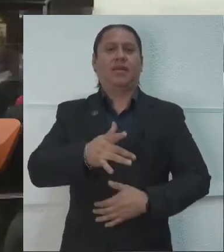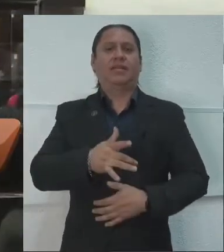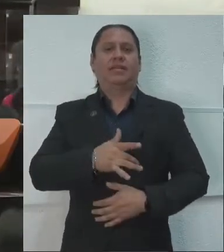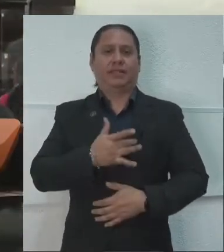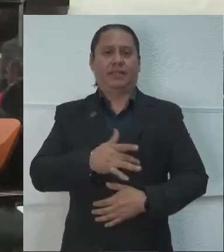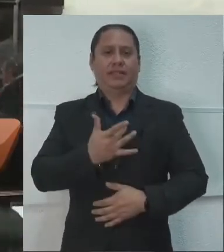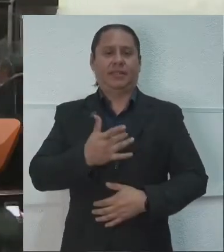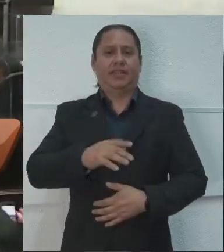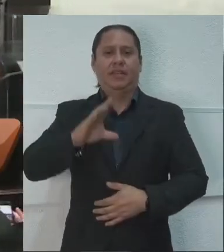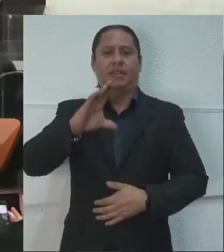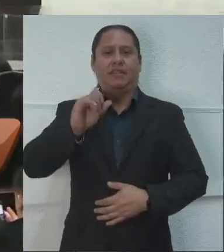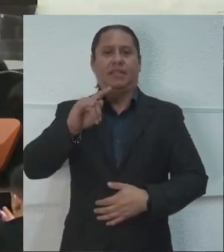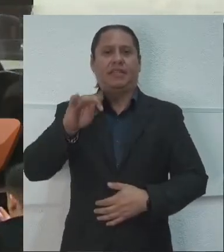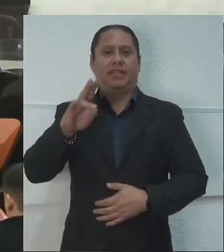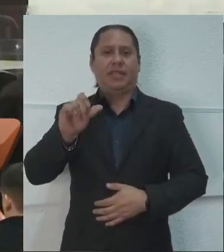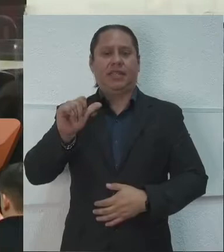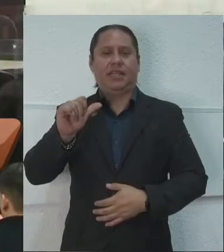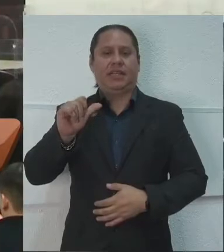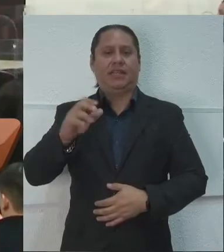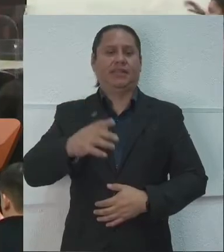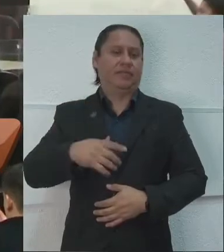diputada Cecilia?